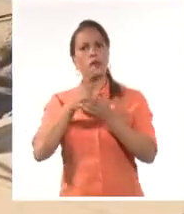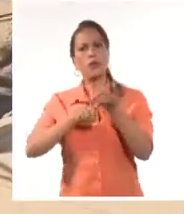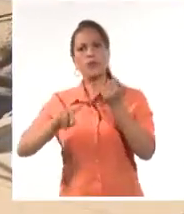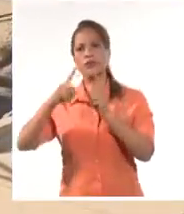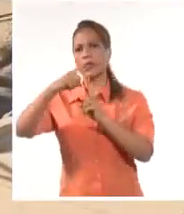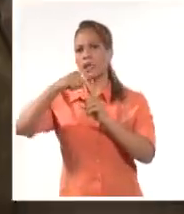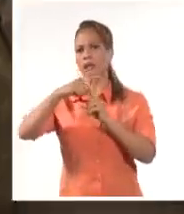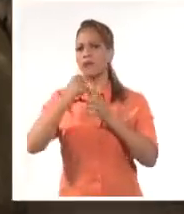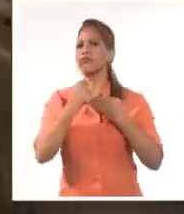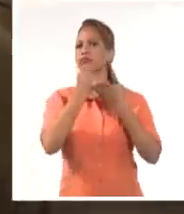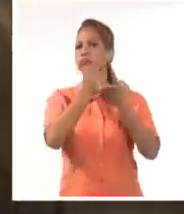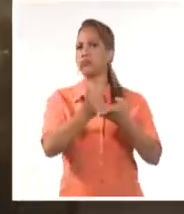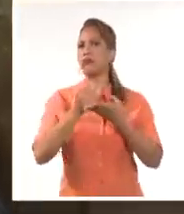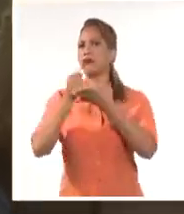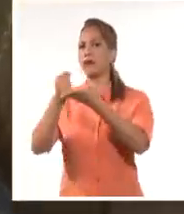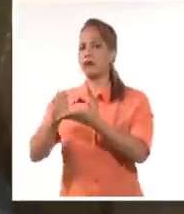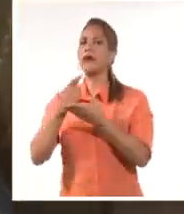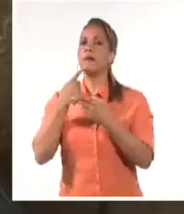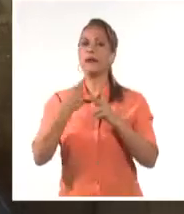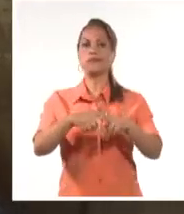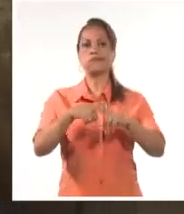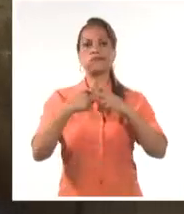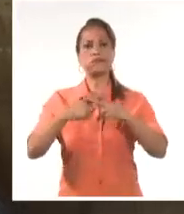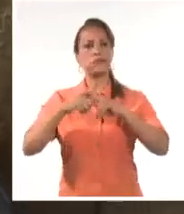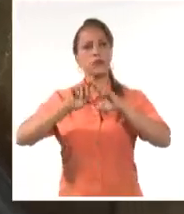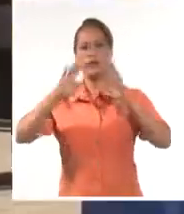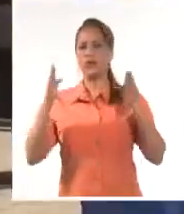territorio oriental cubano para la recuperación de los